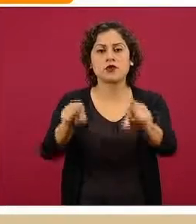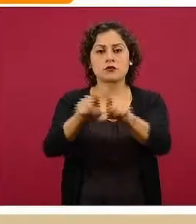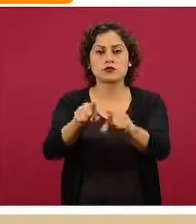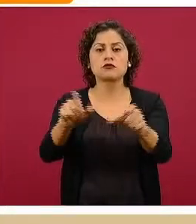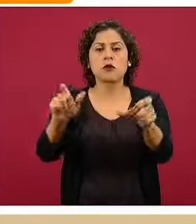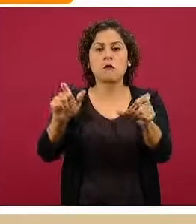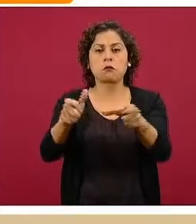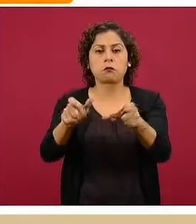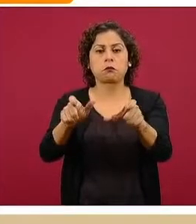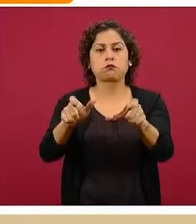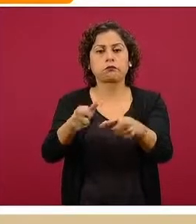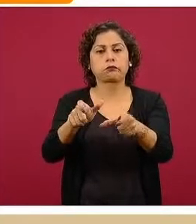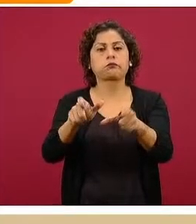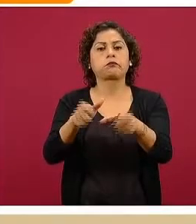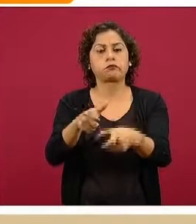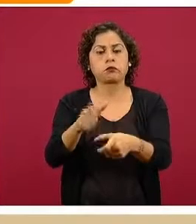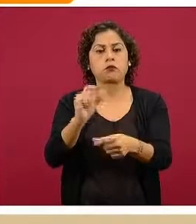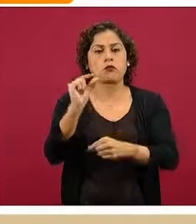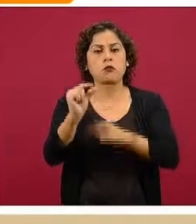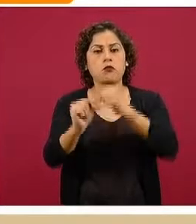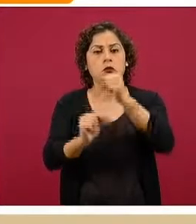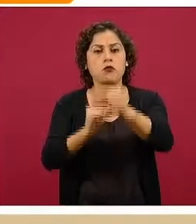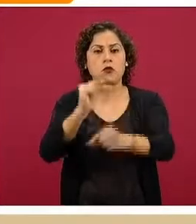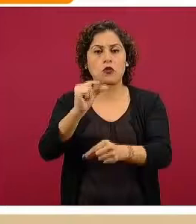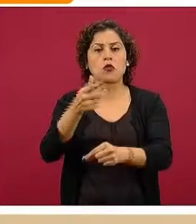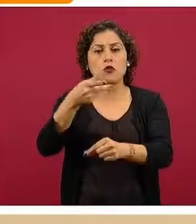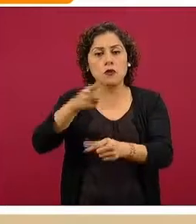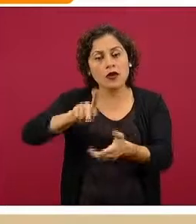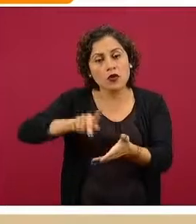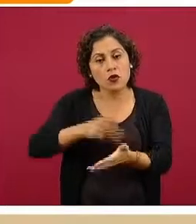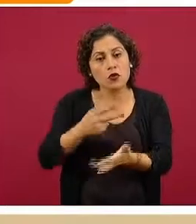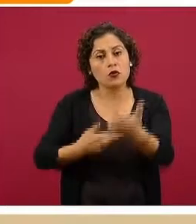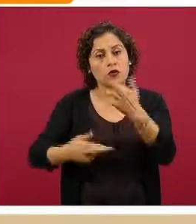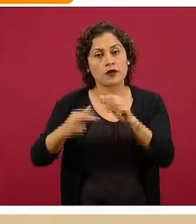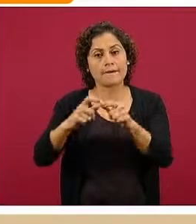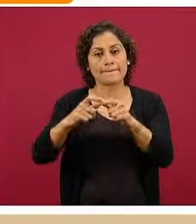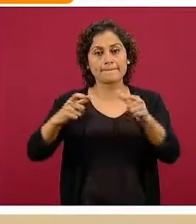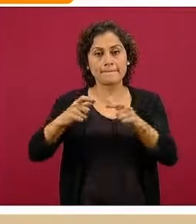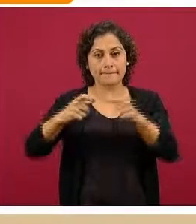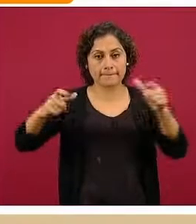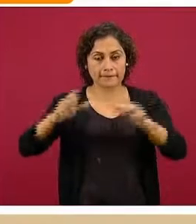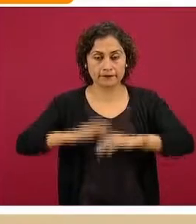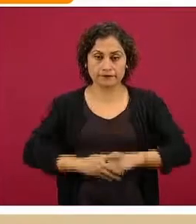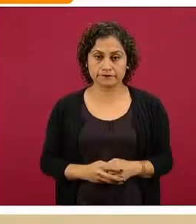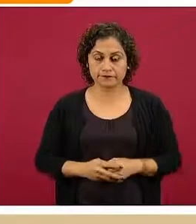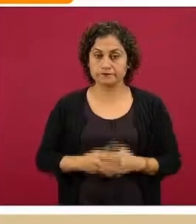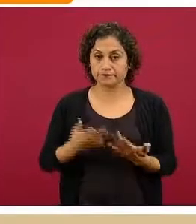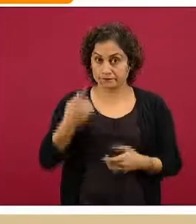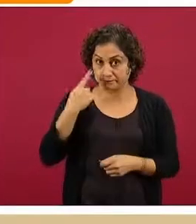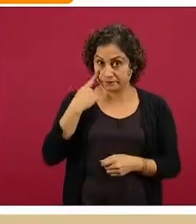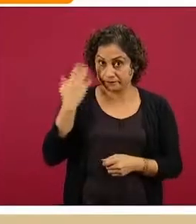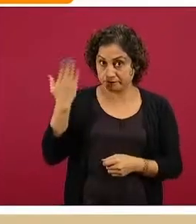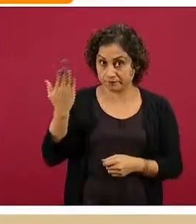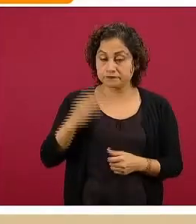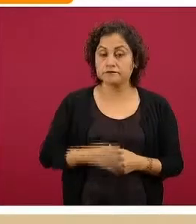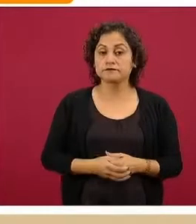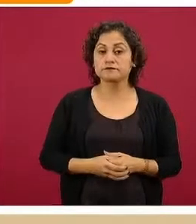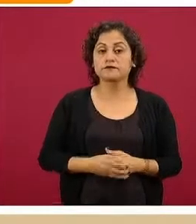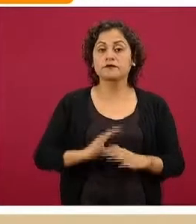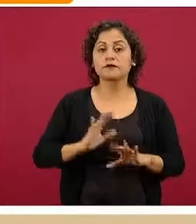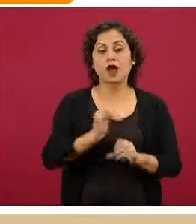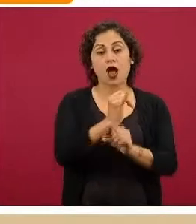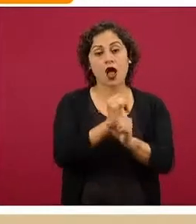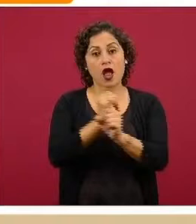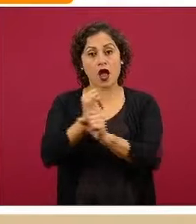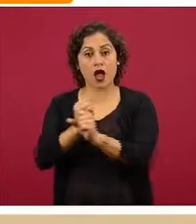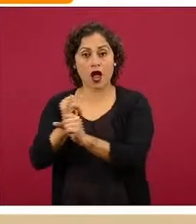actividad, pero que vuelve a haber una actividad epidémica mayor. Hasta la fecha se han notificado o se han